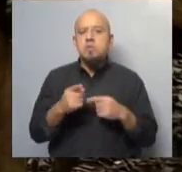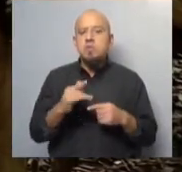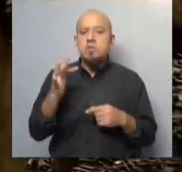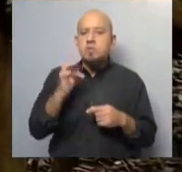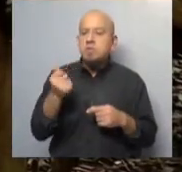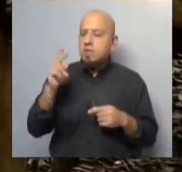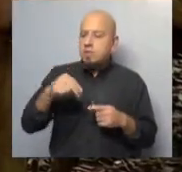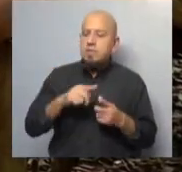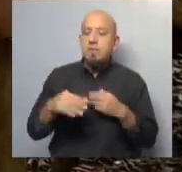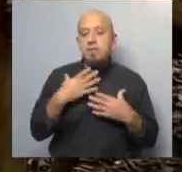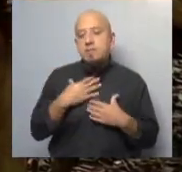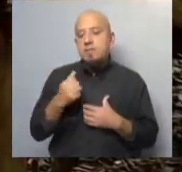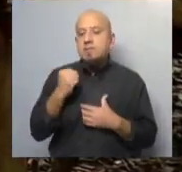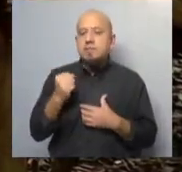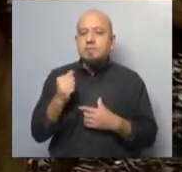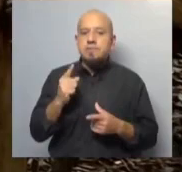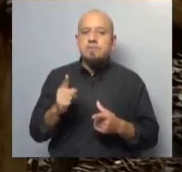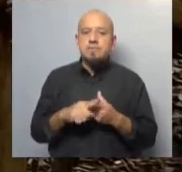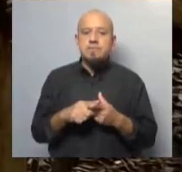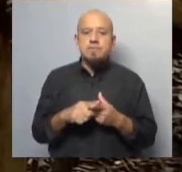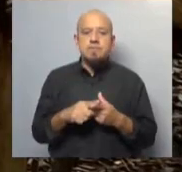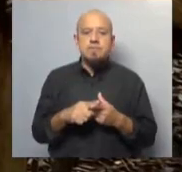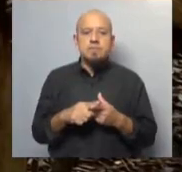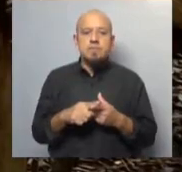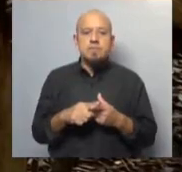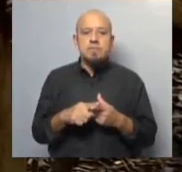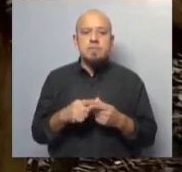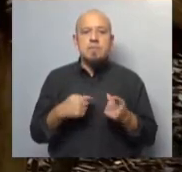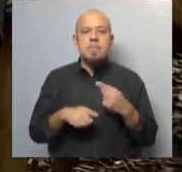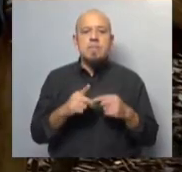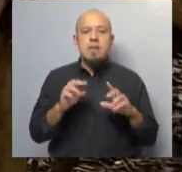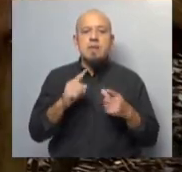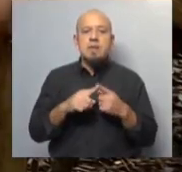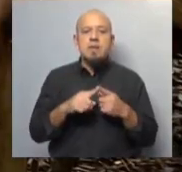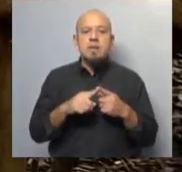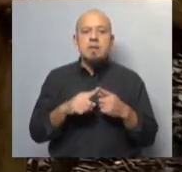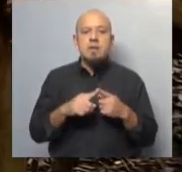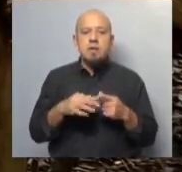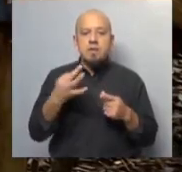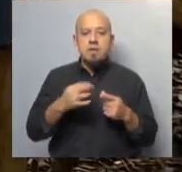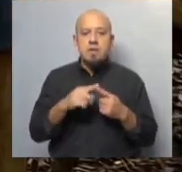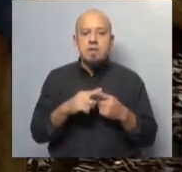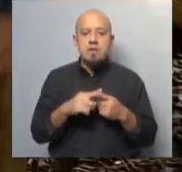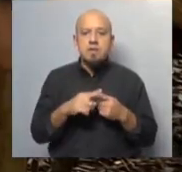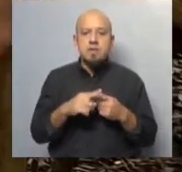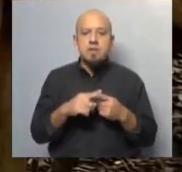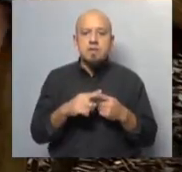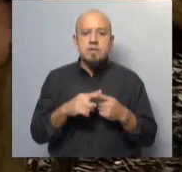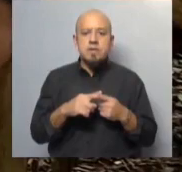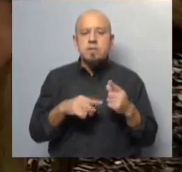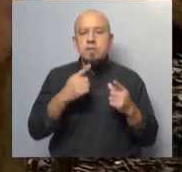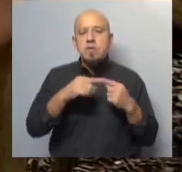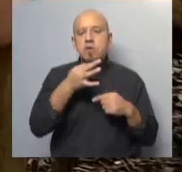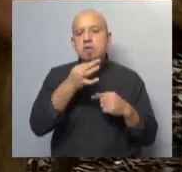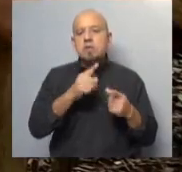ahí, tirando los hongos, flores. No te metas en el reino vegetal, en el reino fungi. Yeah. Pero dijiste bien